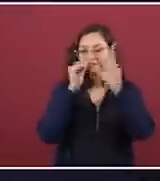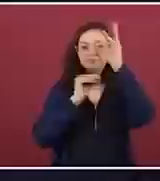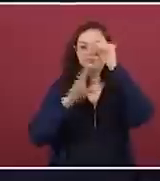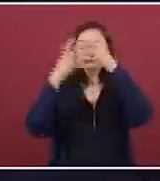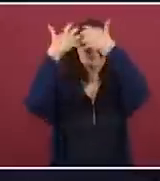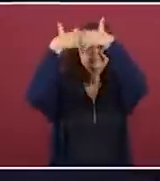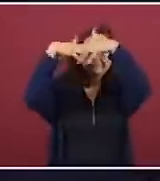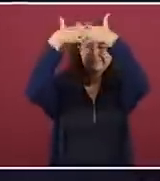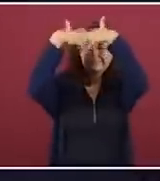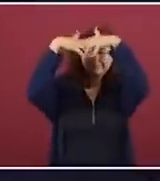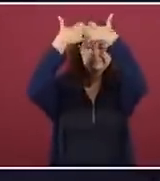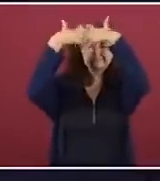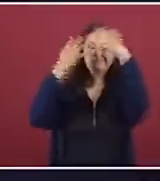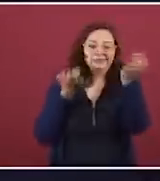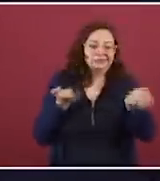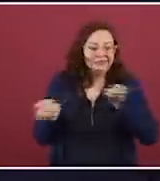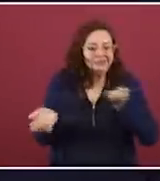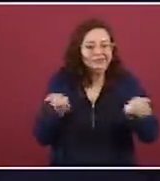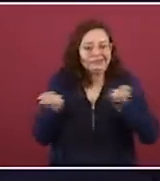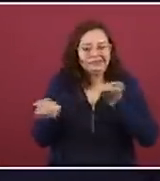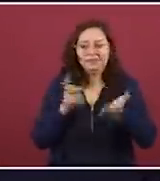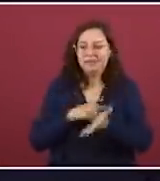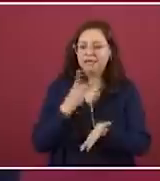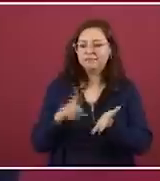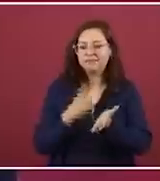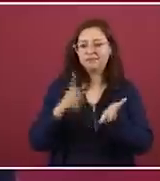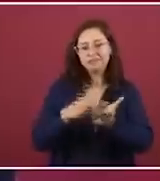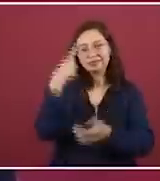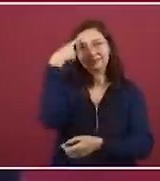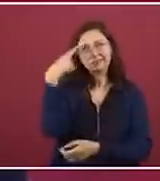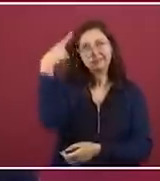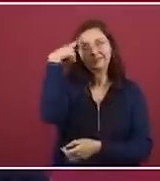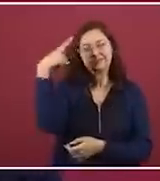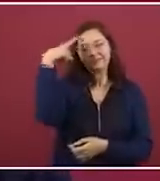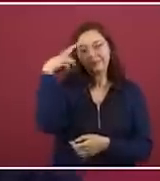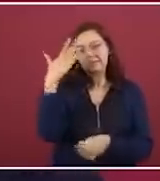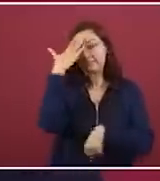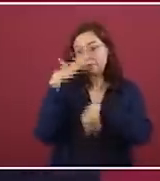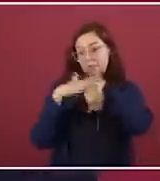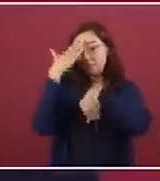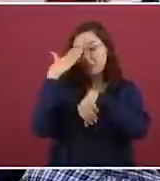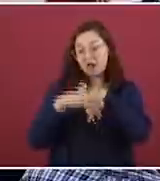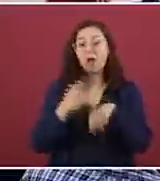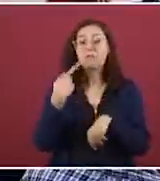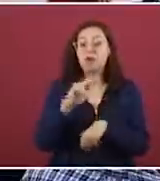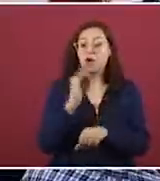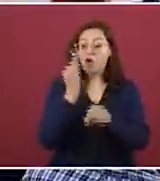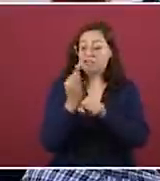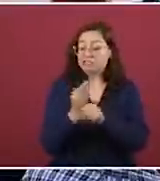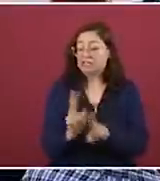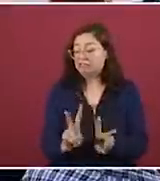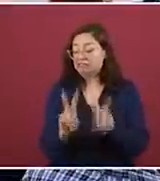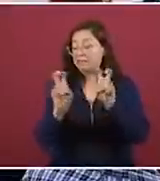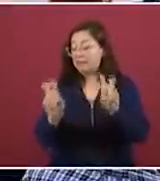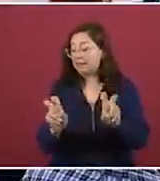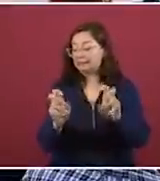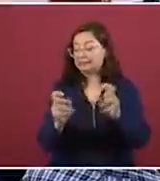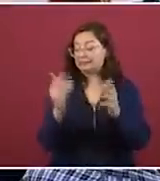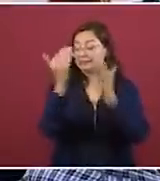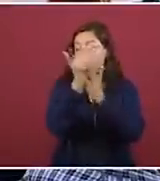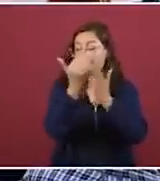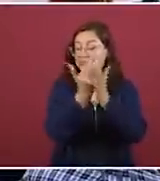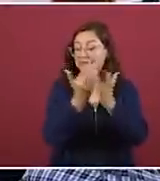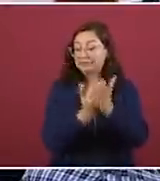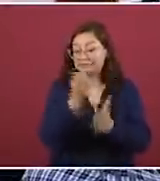ejercito constantemente para acordarme de las cosas, pero en este caso Jesús me